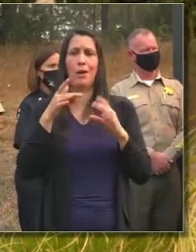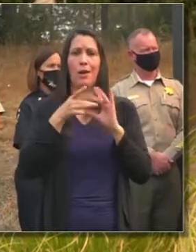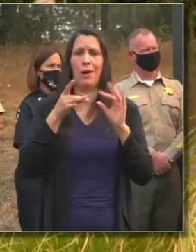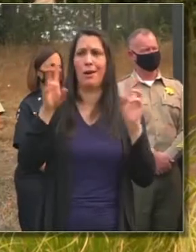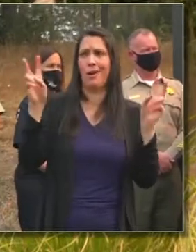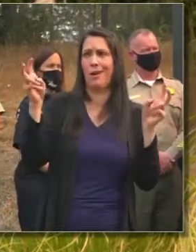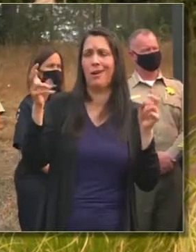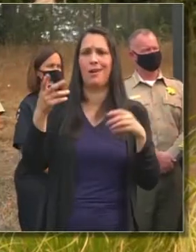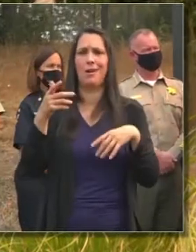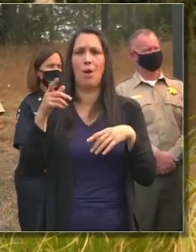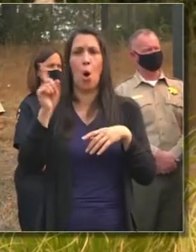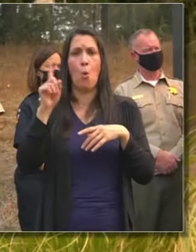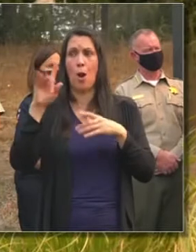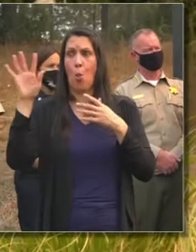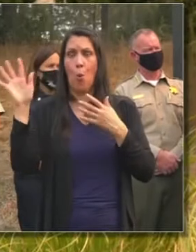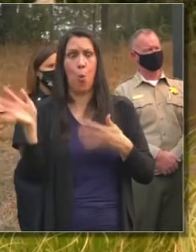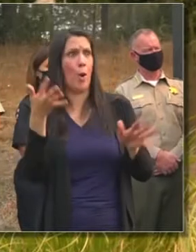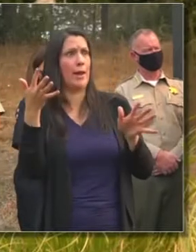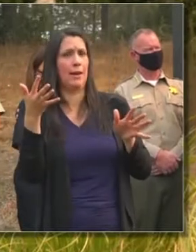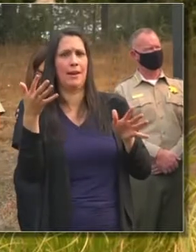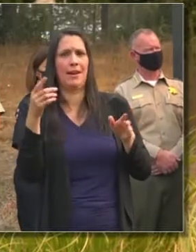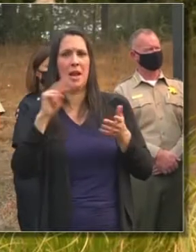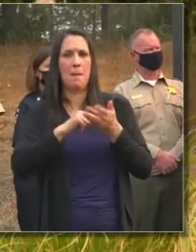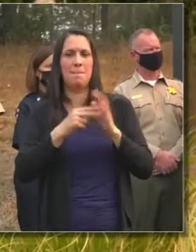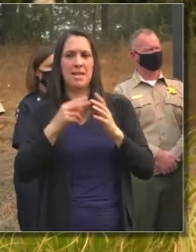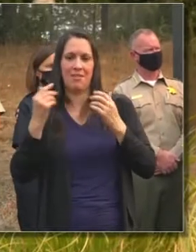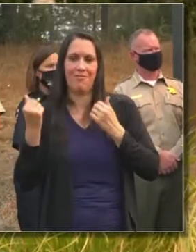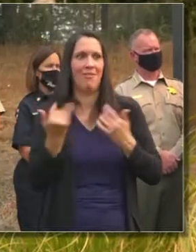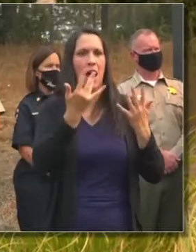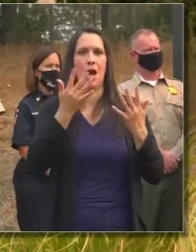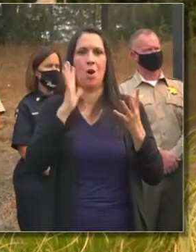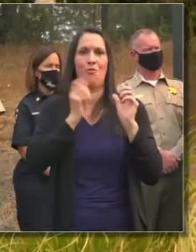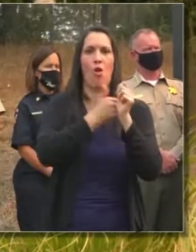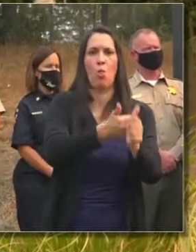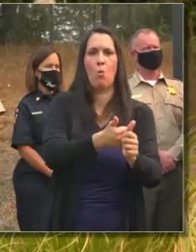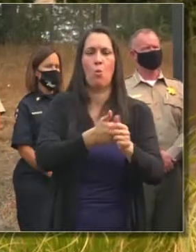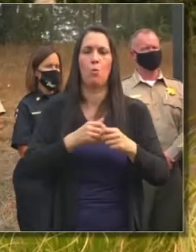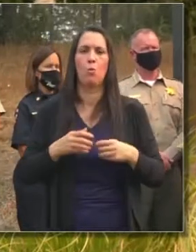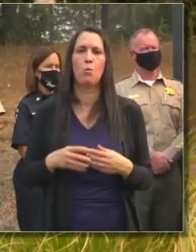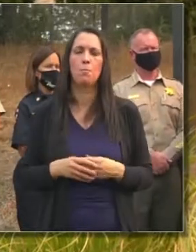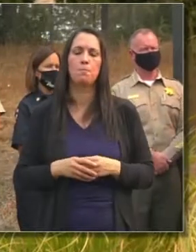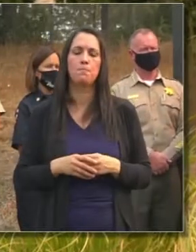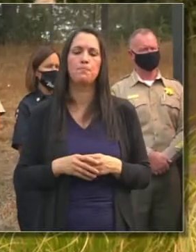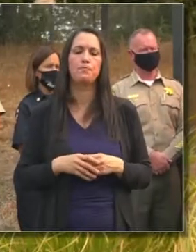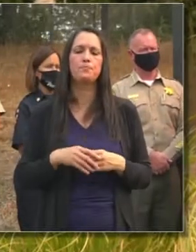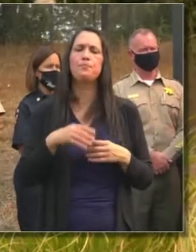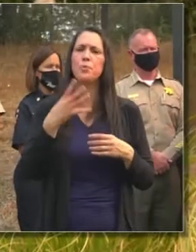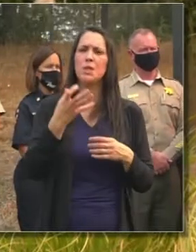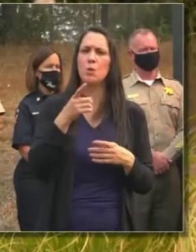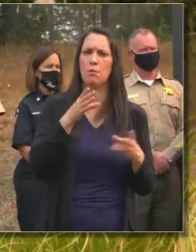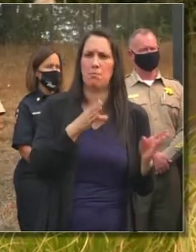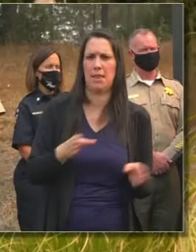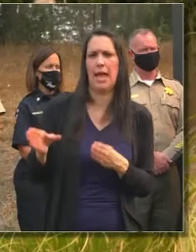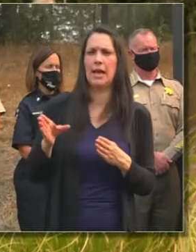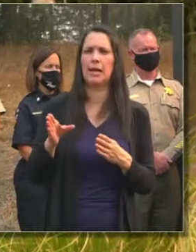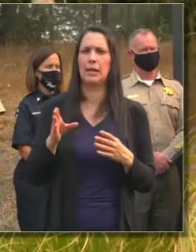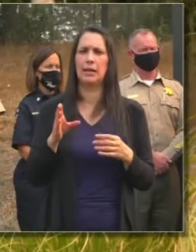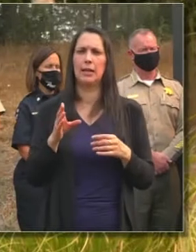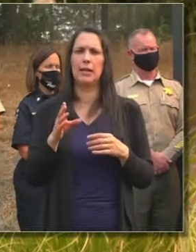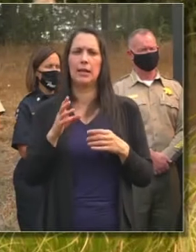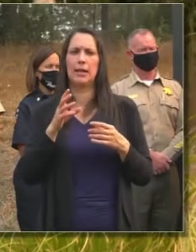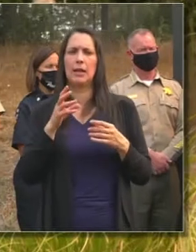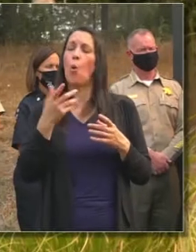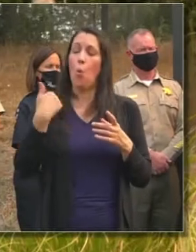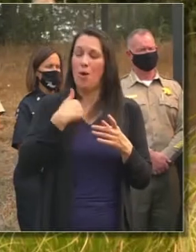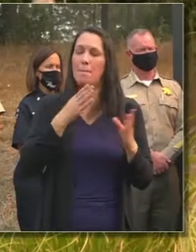donde pegue el viento allí iremos y eso es lo que estamos haciendo estamos observando por ahora y estamos planificando para ser